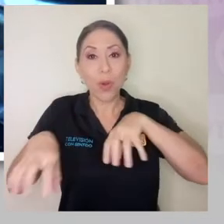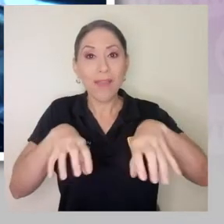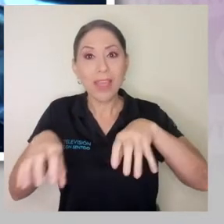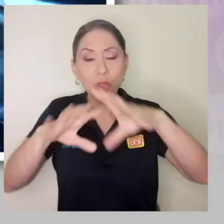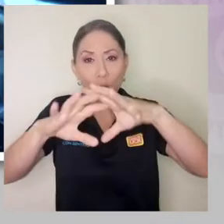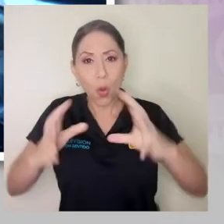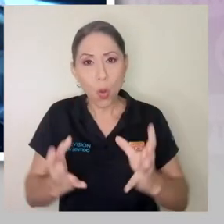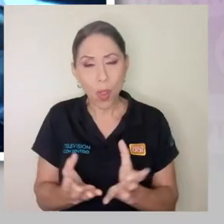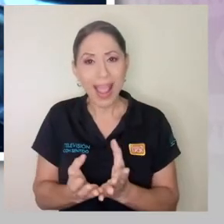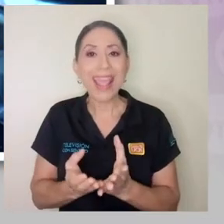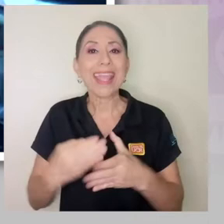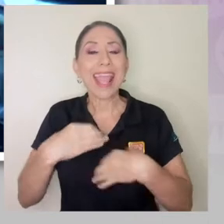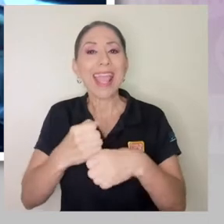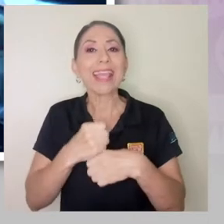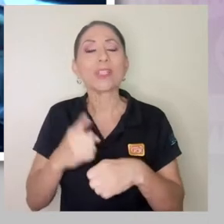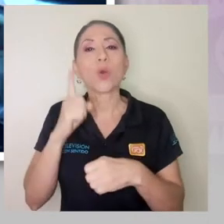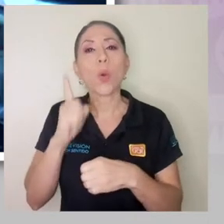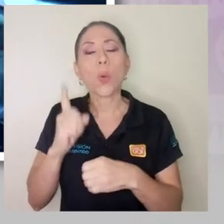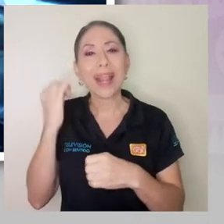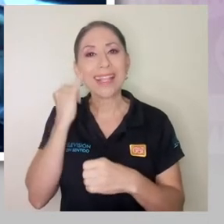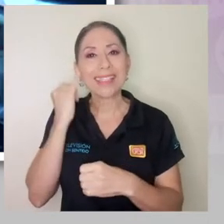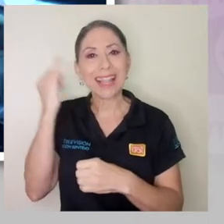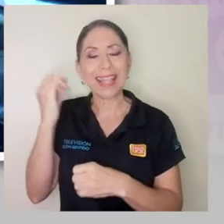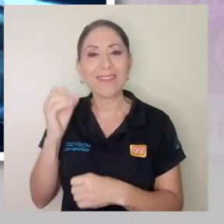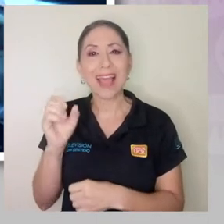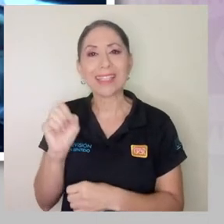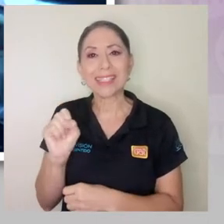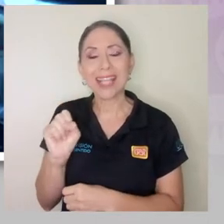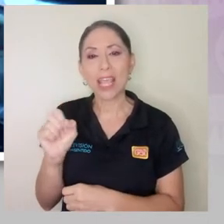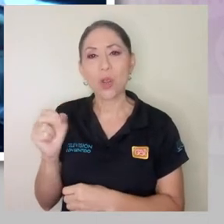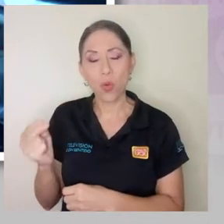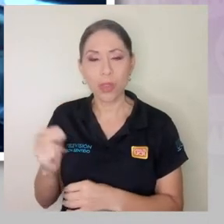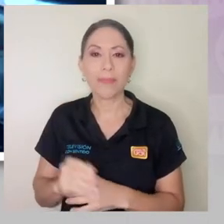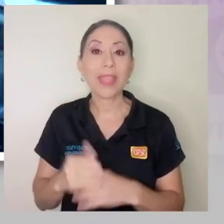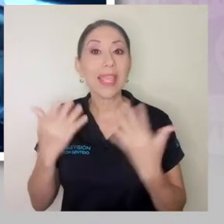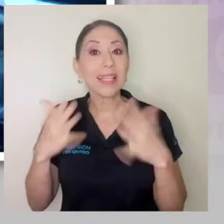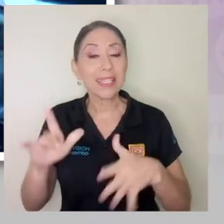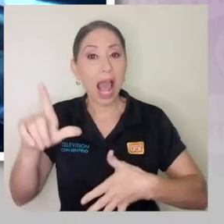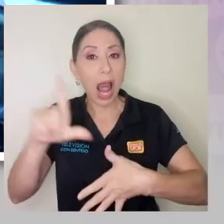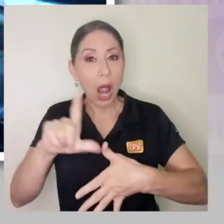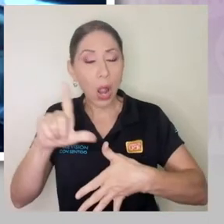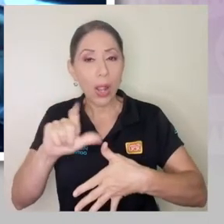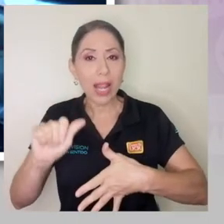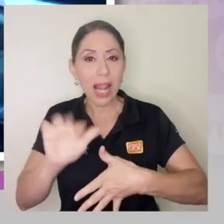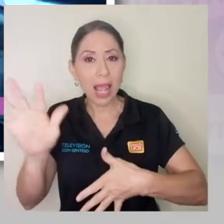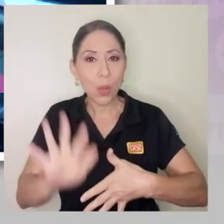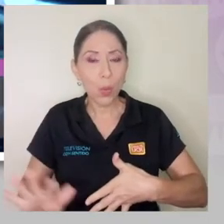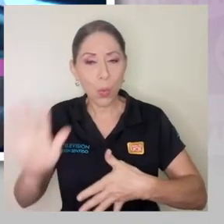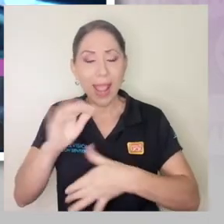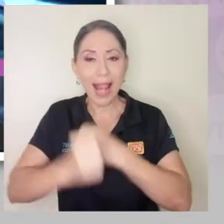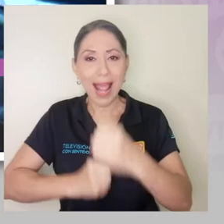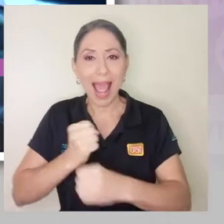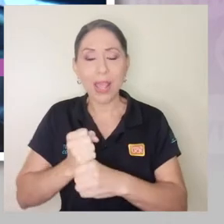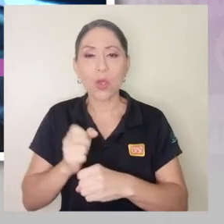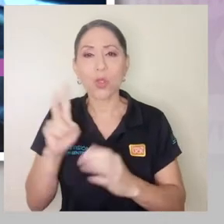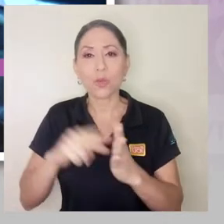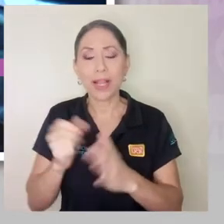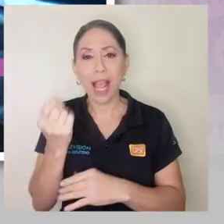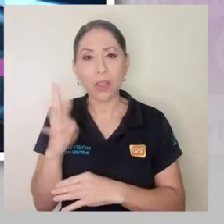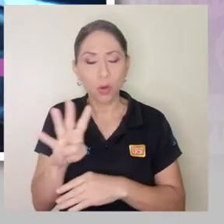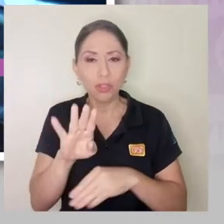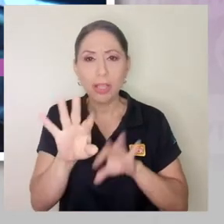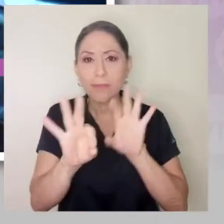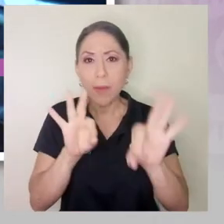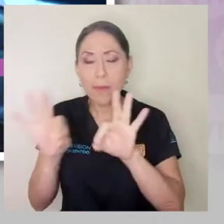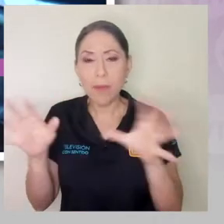hizo la iniciativa Safe Food y posteriormente ya para la región latinoamericana y del Caribe, en 2014 se hace